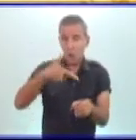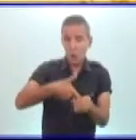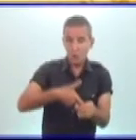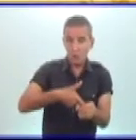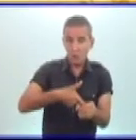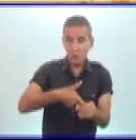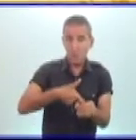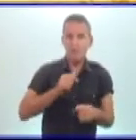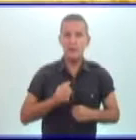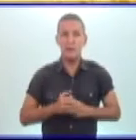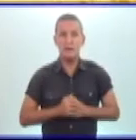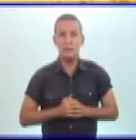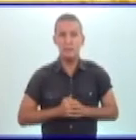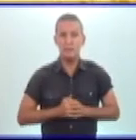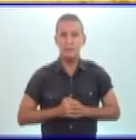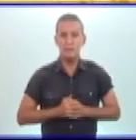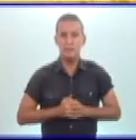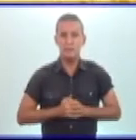escala.